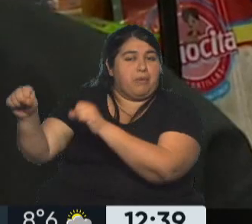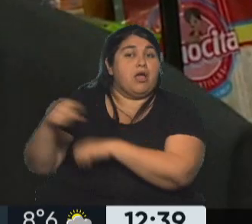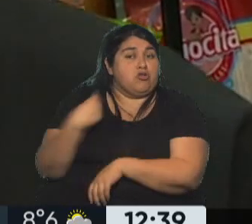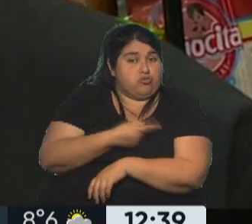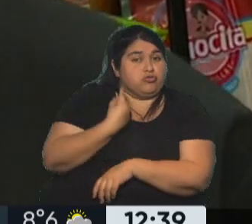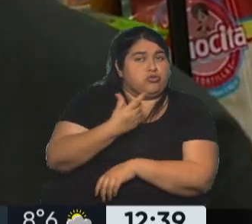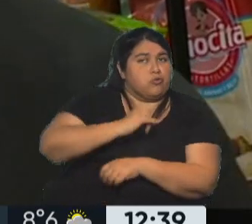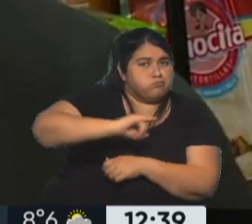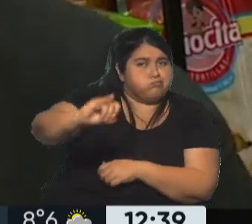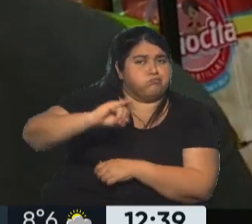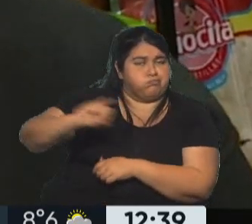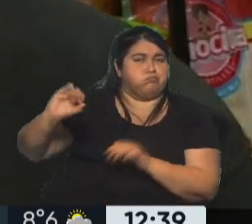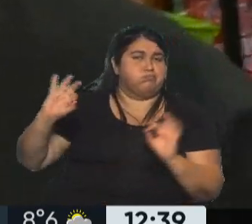hacemos enviado a la secretaría de comercio gracias